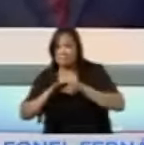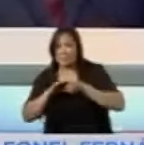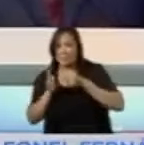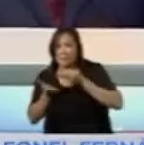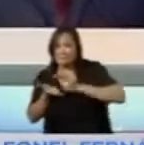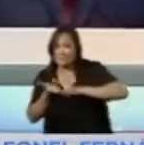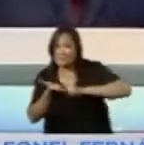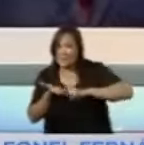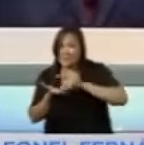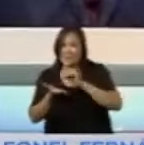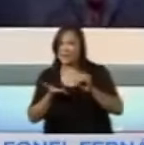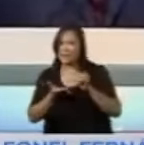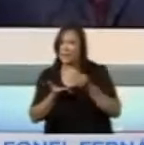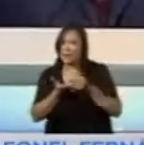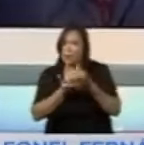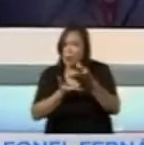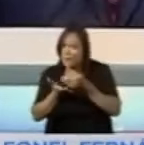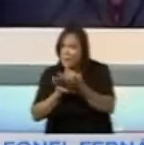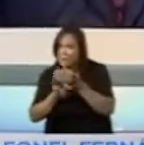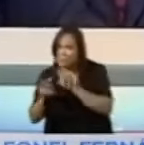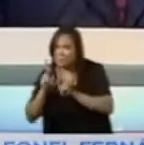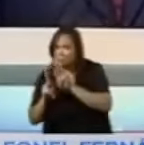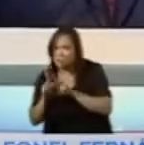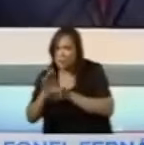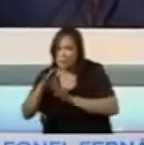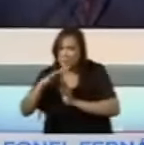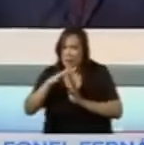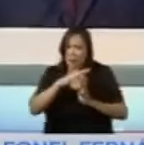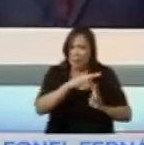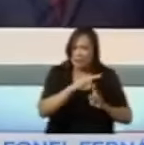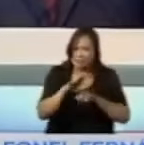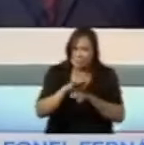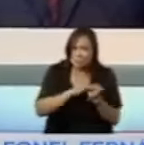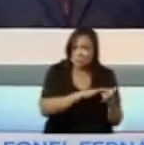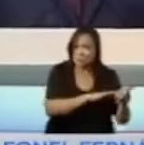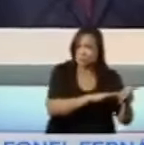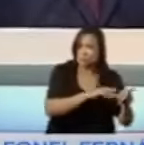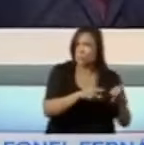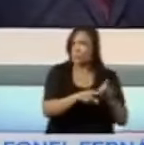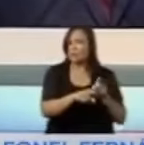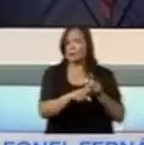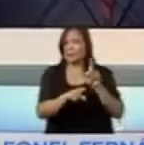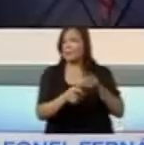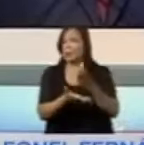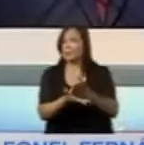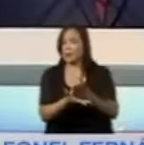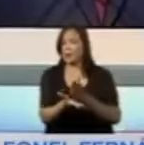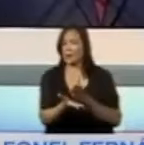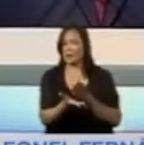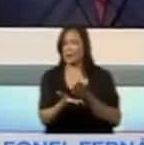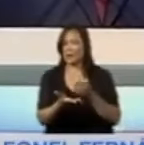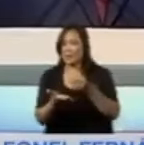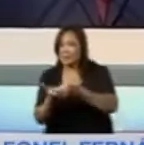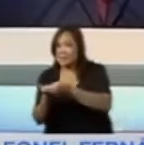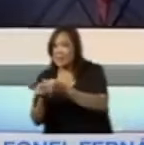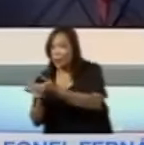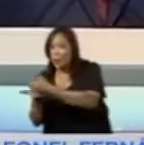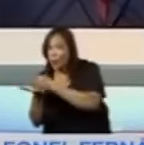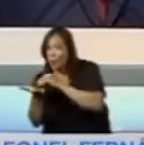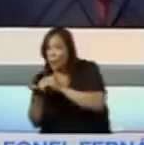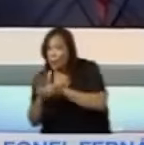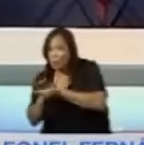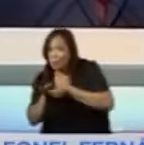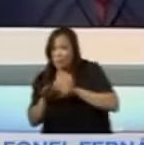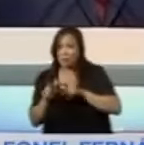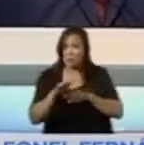actualmente y la trata y el tráfico de inmigrantes ilegales hacia territorio dominicano. Hasta que no acabemos las